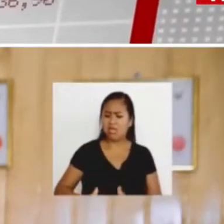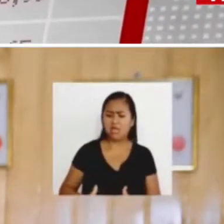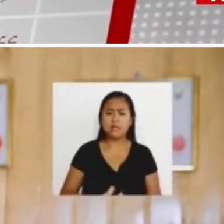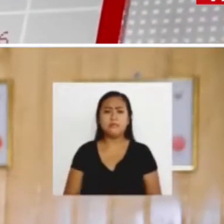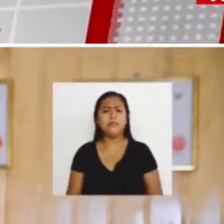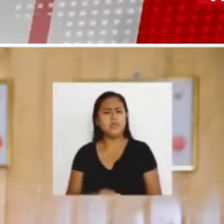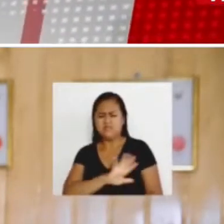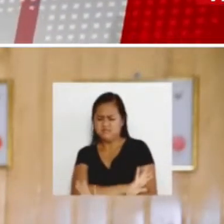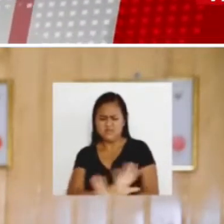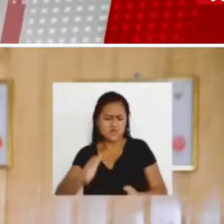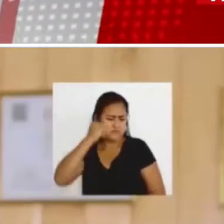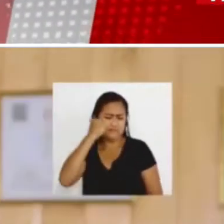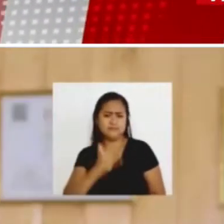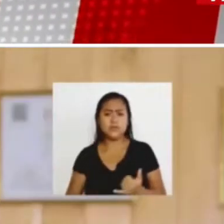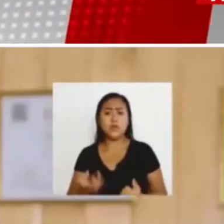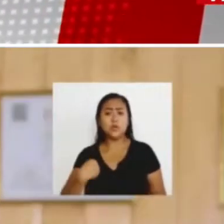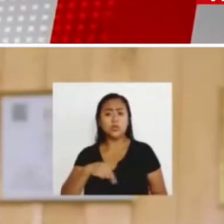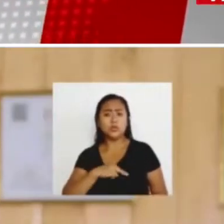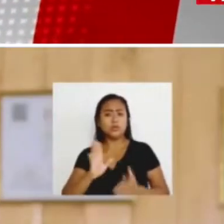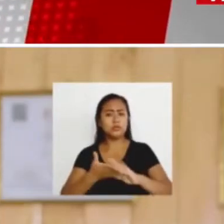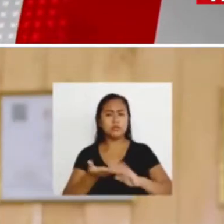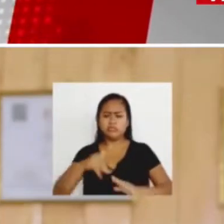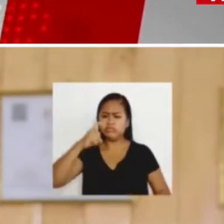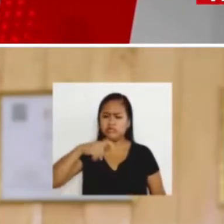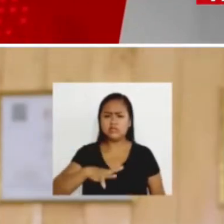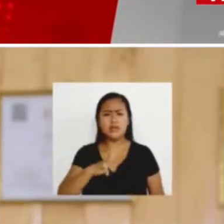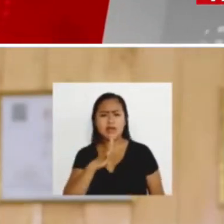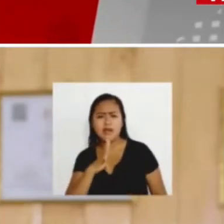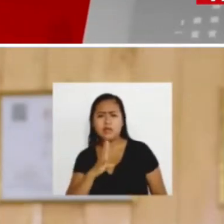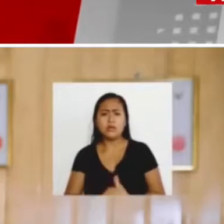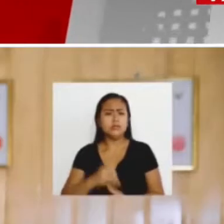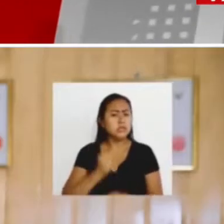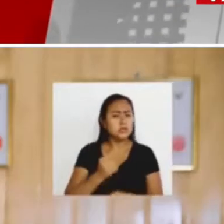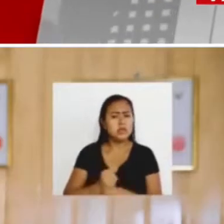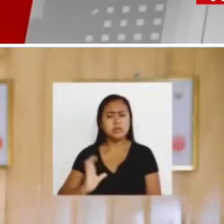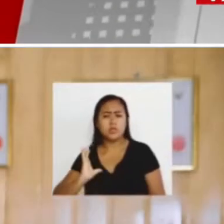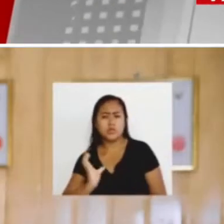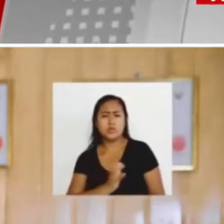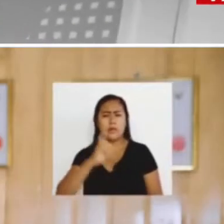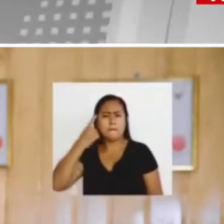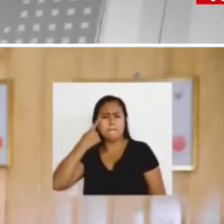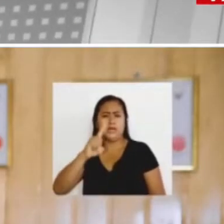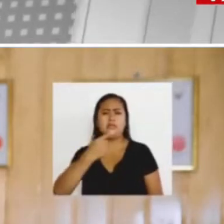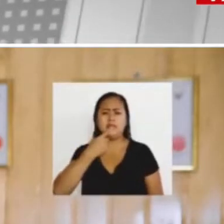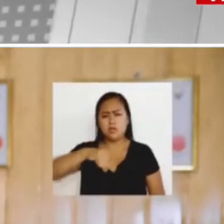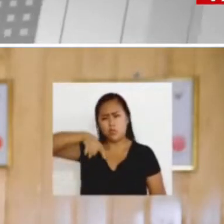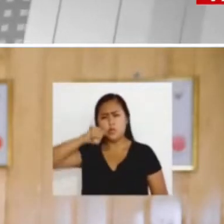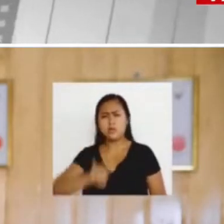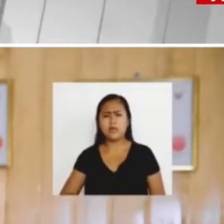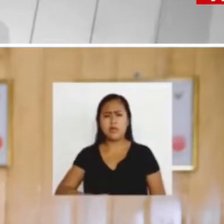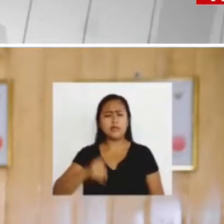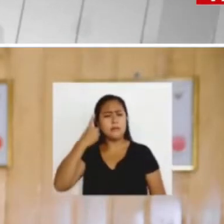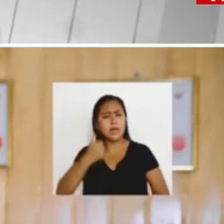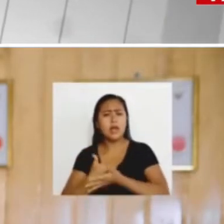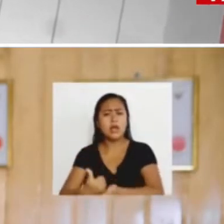forma permanente con la gente, porque bueno, realmente la política en el Perú está totalmente